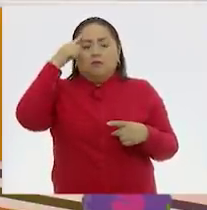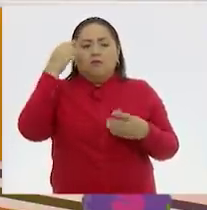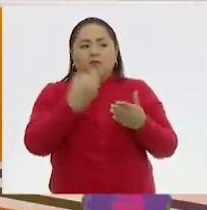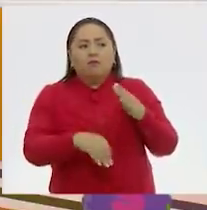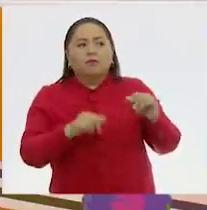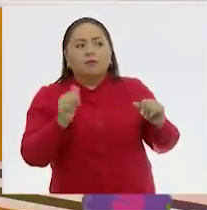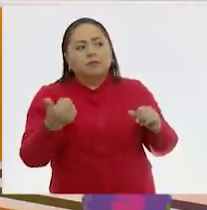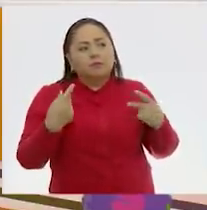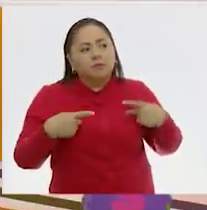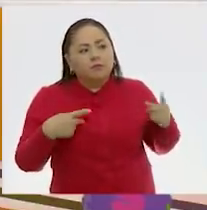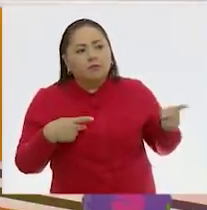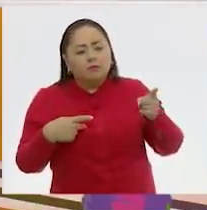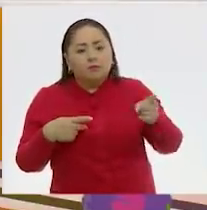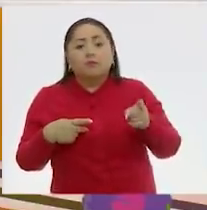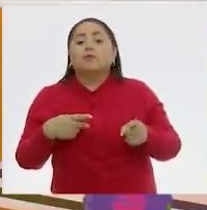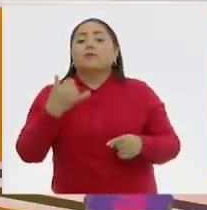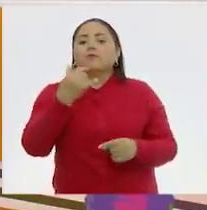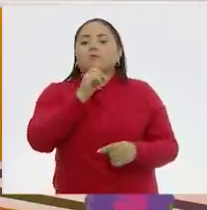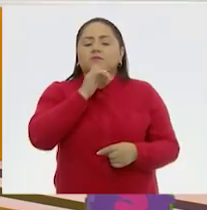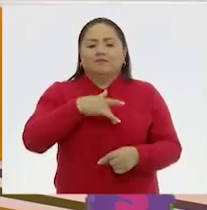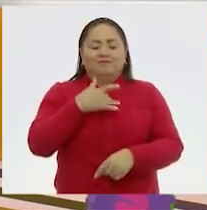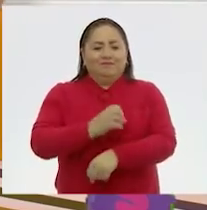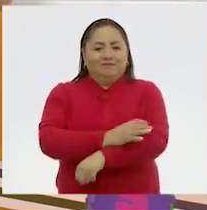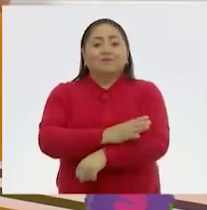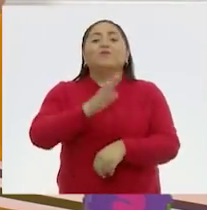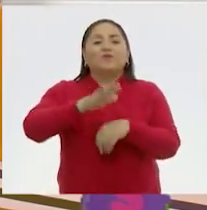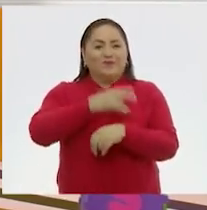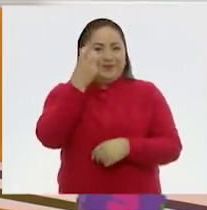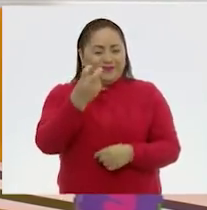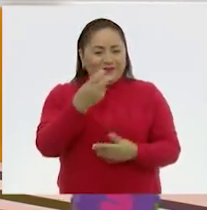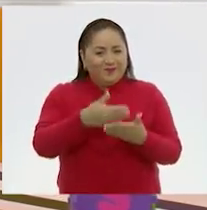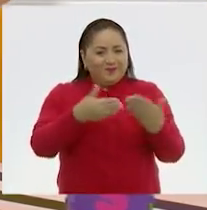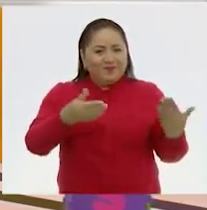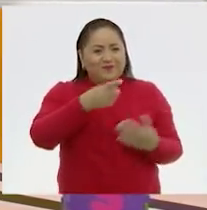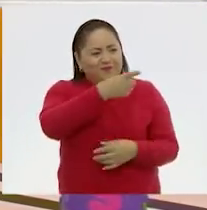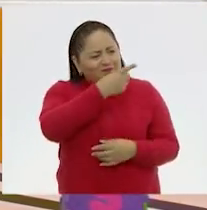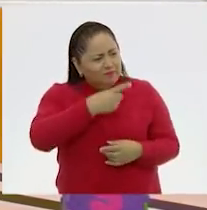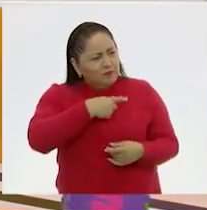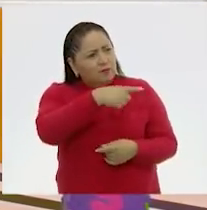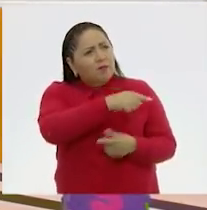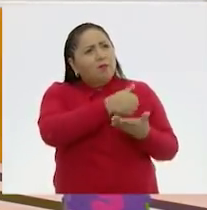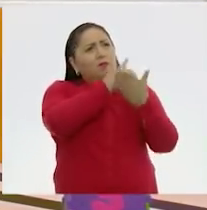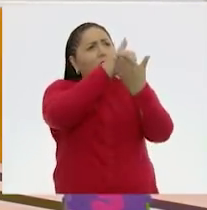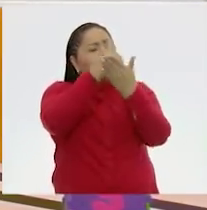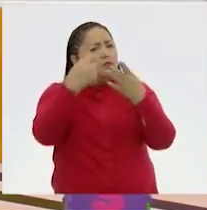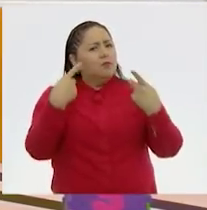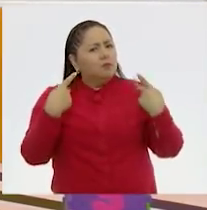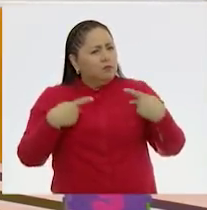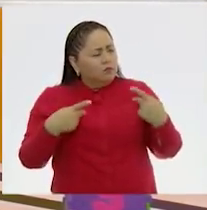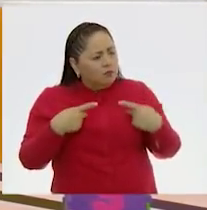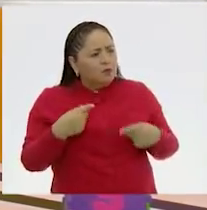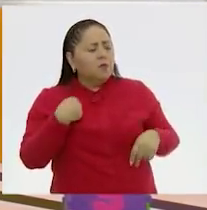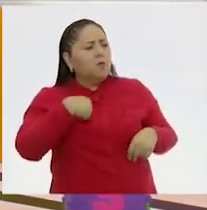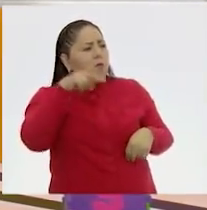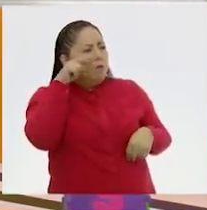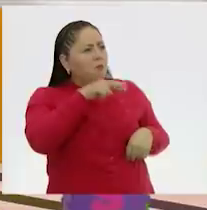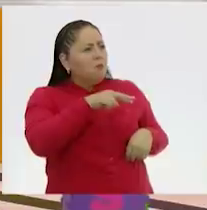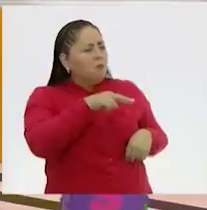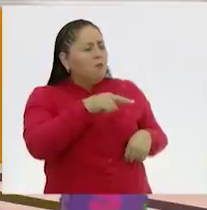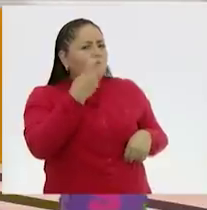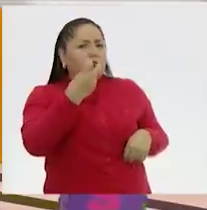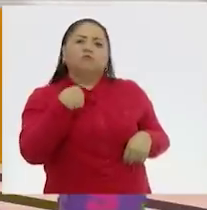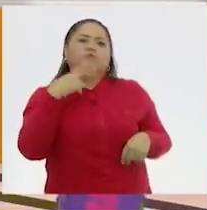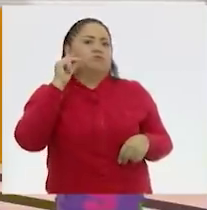vista de los demás. Y sobre todo en una emoción. Por eso ahora que me dices que estabas ayudando a la gente, pues yo, por supuesto que no